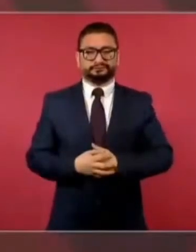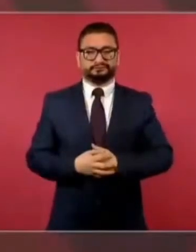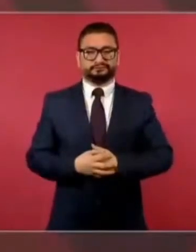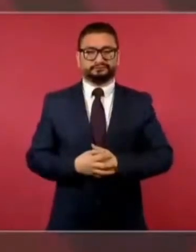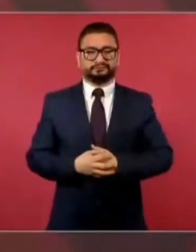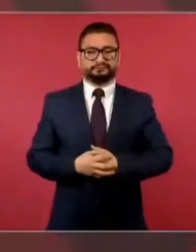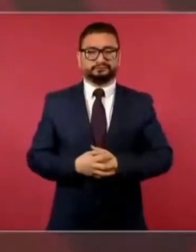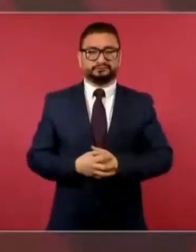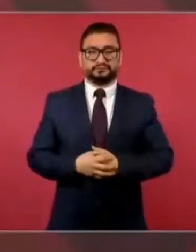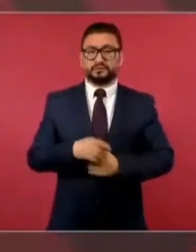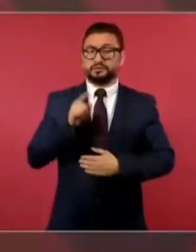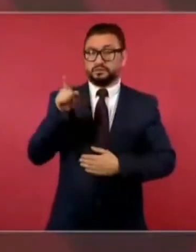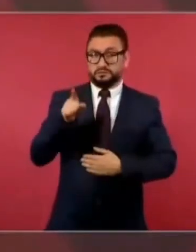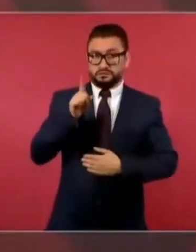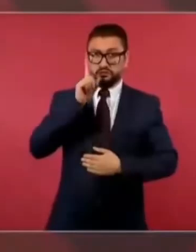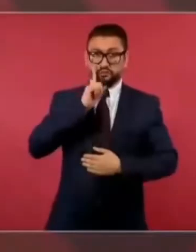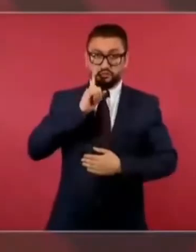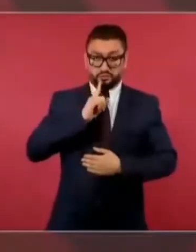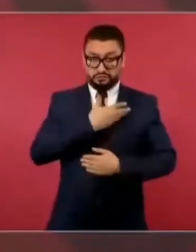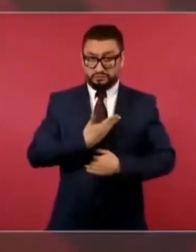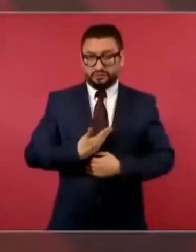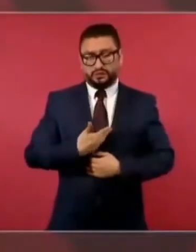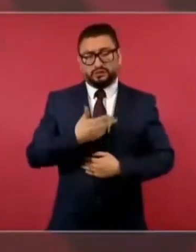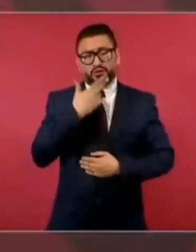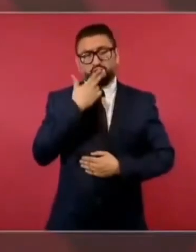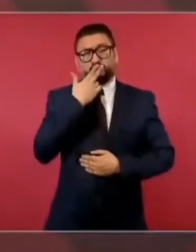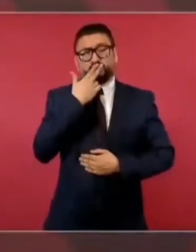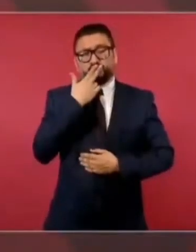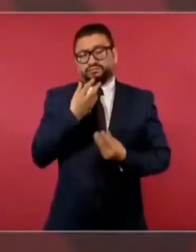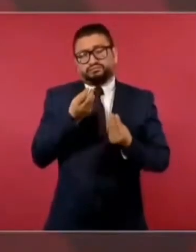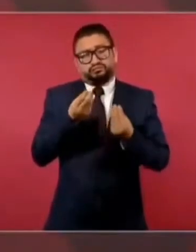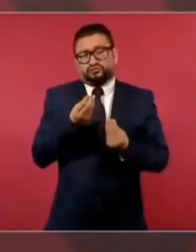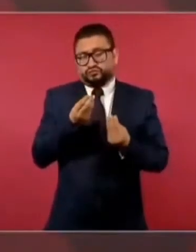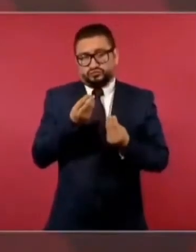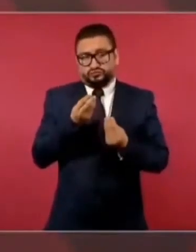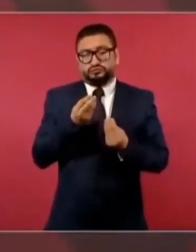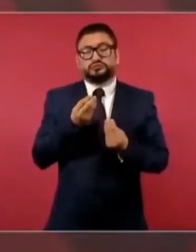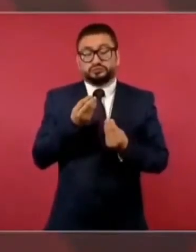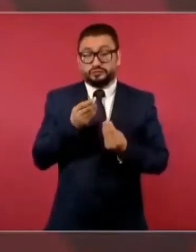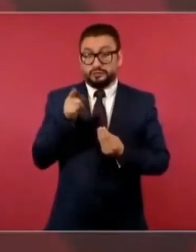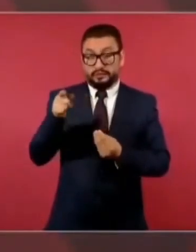y la estimo mucho, la admiro,